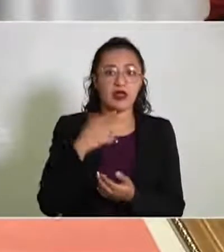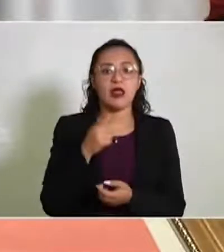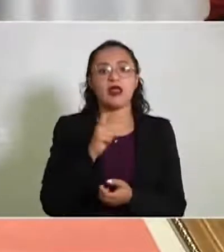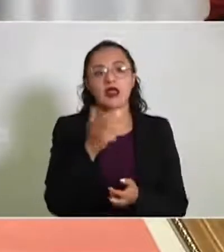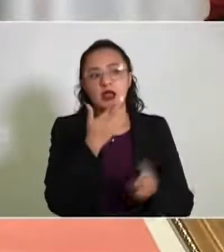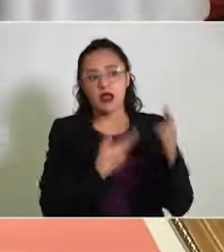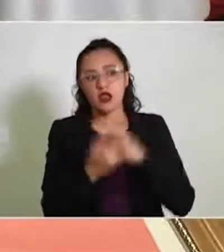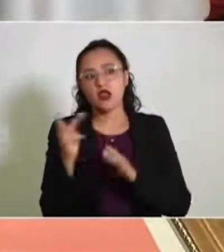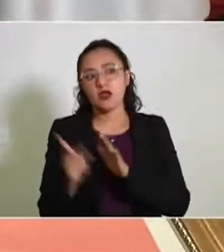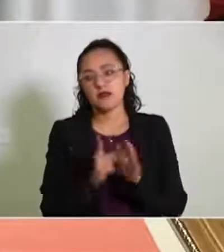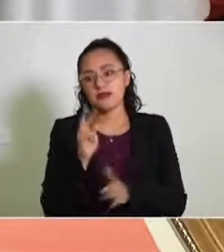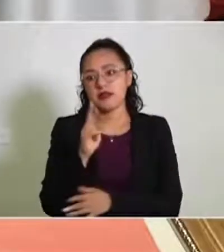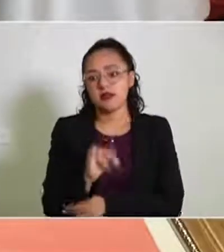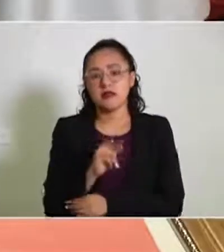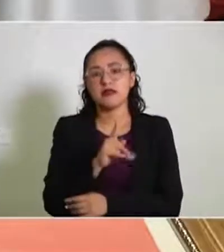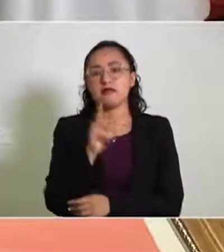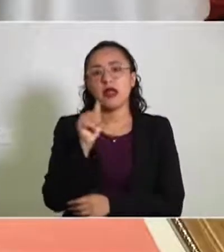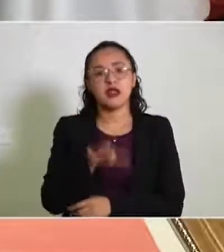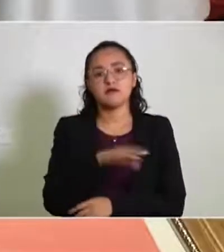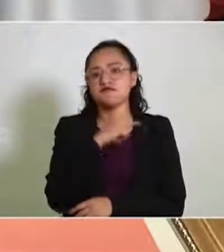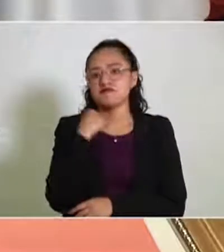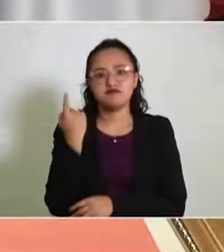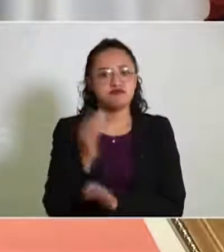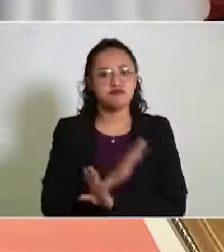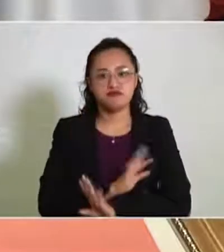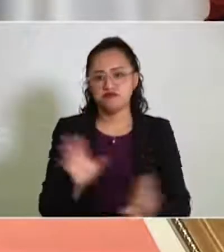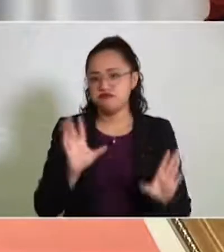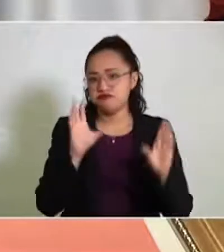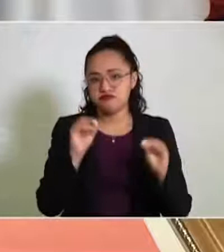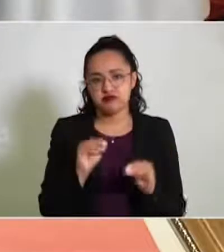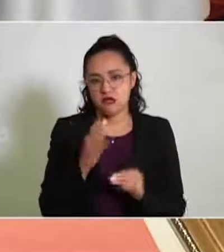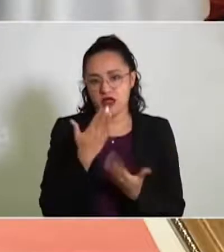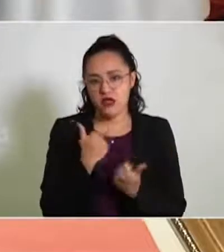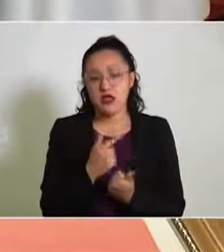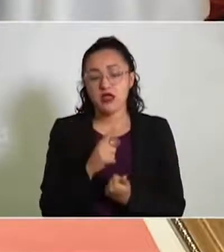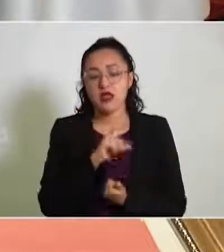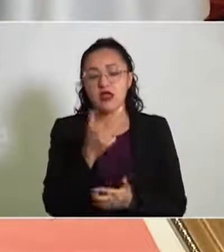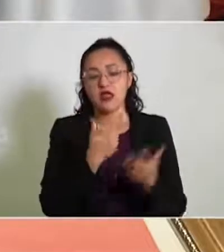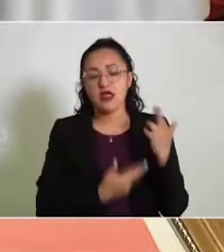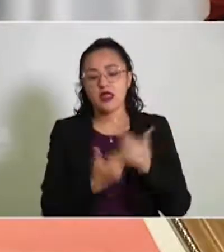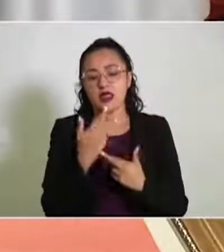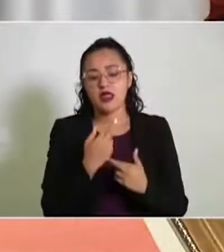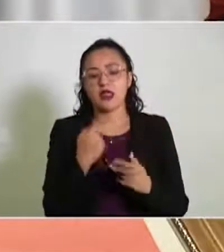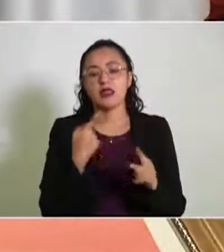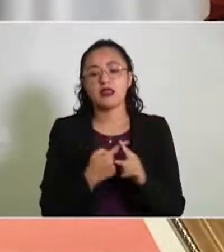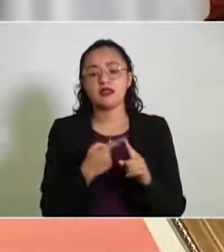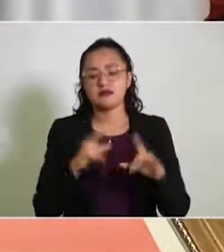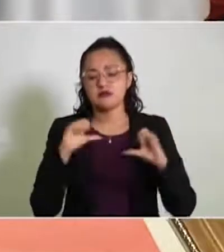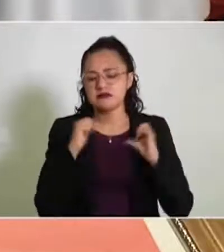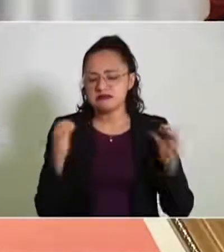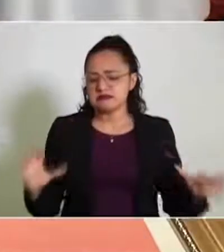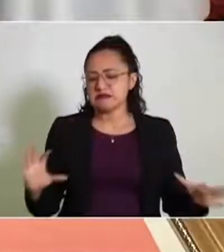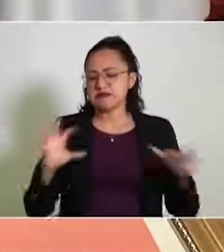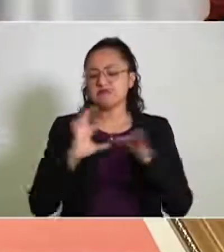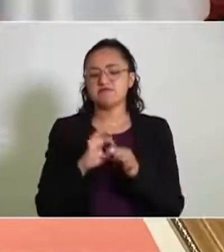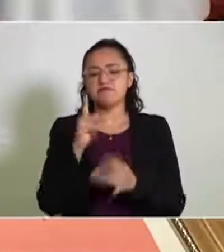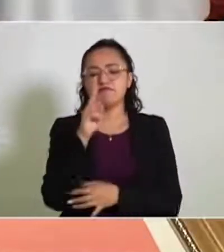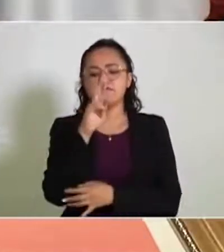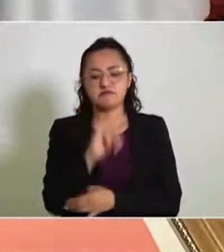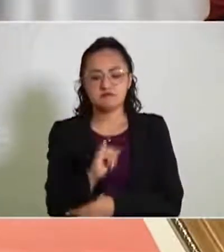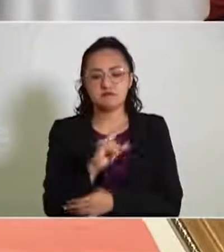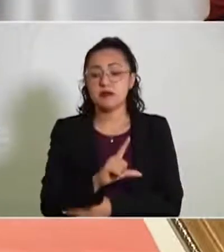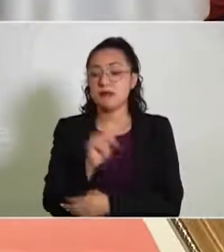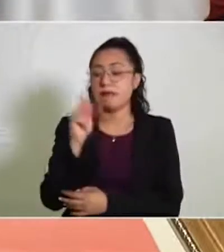regrese. El PAN ya había fracasado como gobierno y regresa en una asociación de PRI